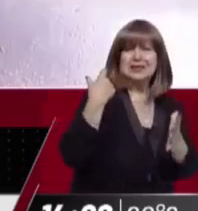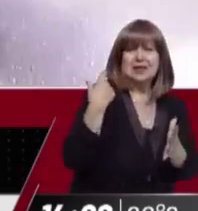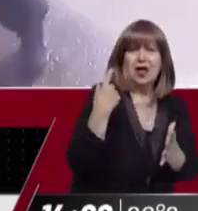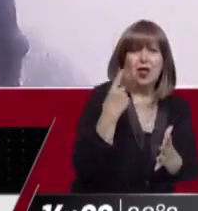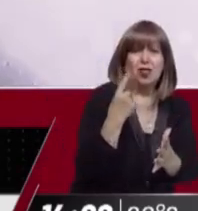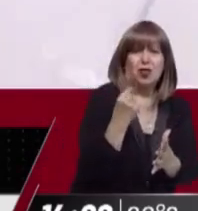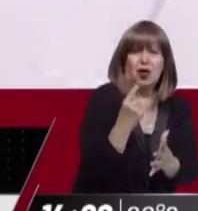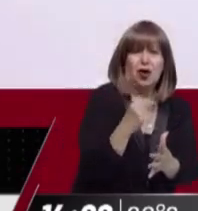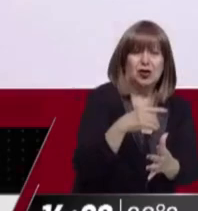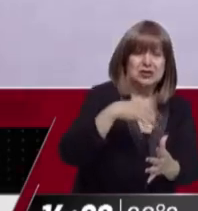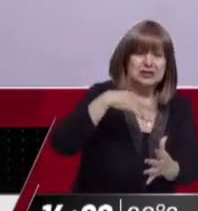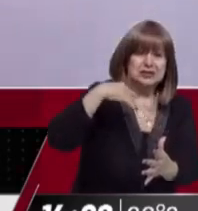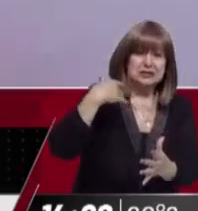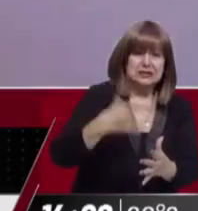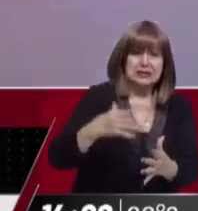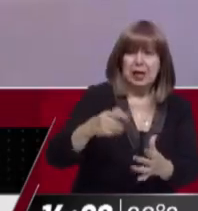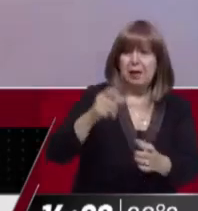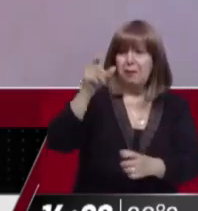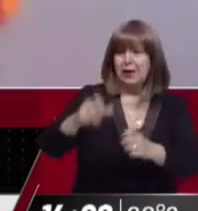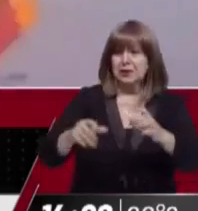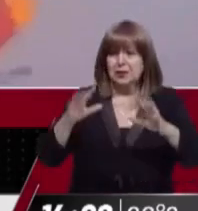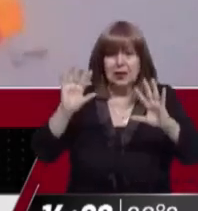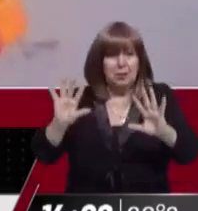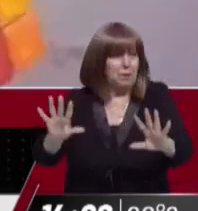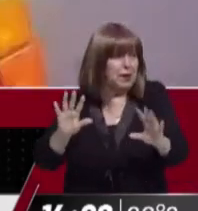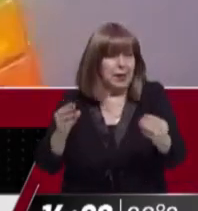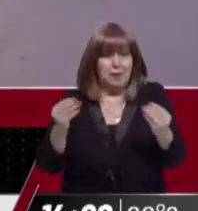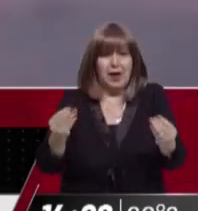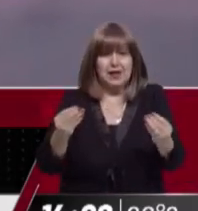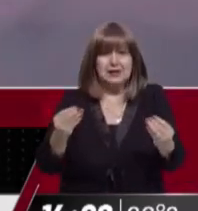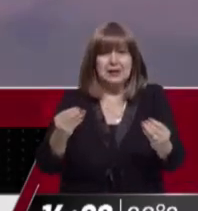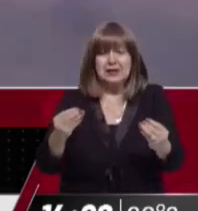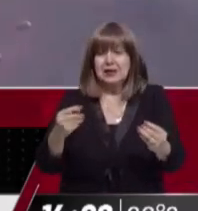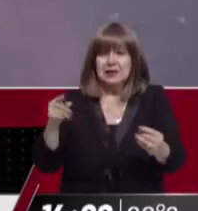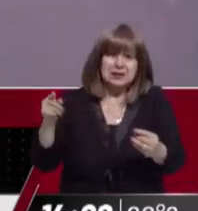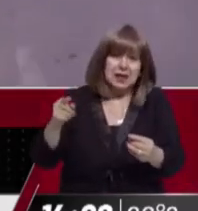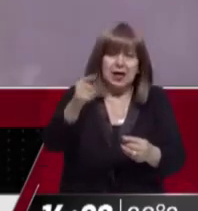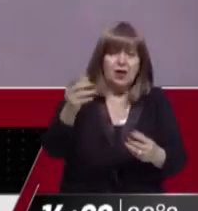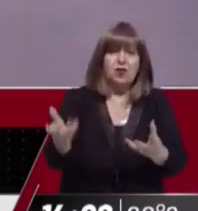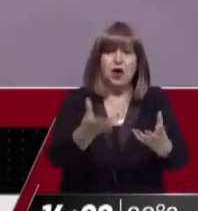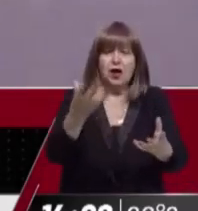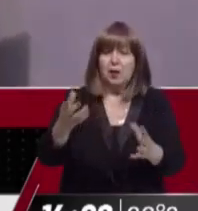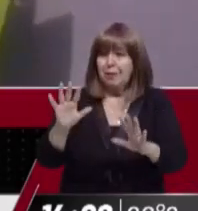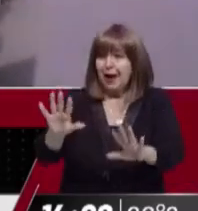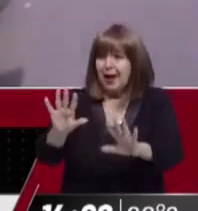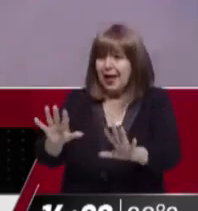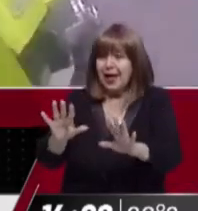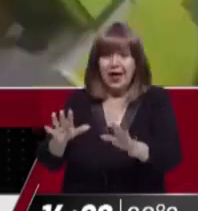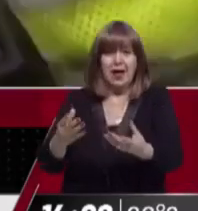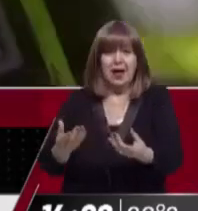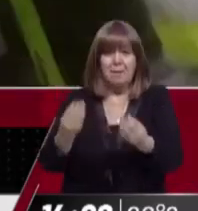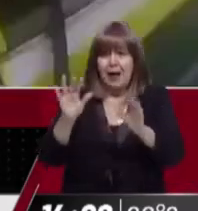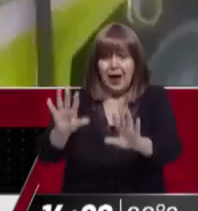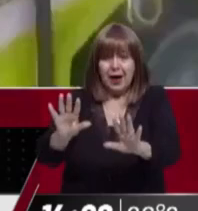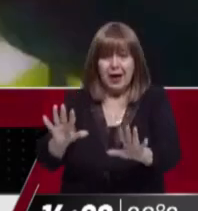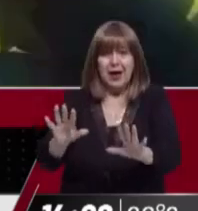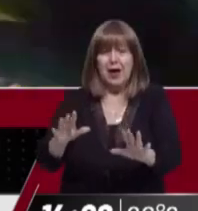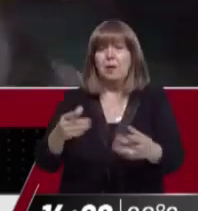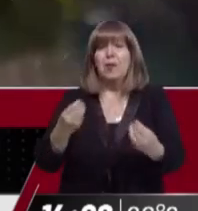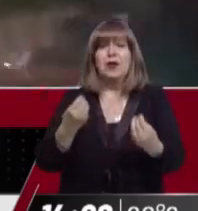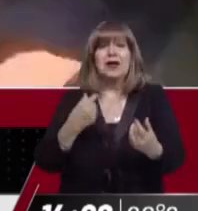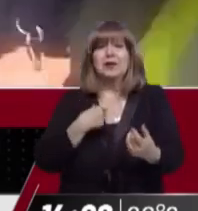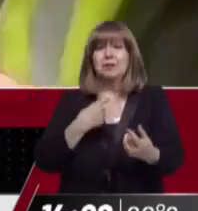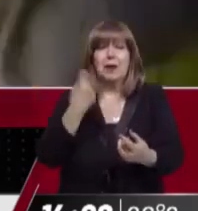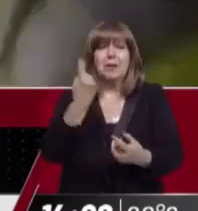que es, no lo dejaban trabajar, que apagáramos el incendio. La gente con la policía códigos, reprimiendo, Marcela. Ahí nosotros